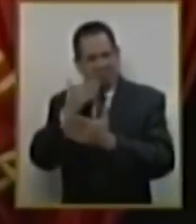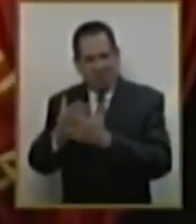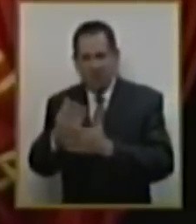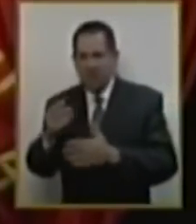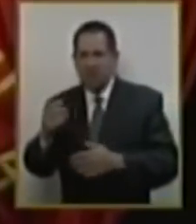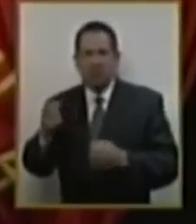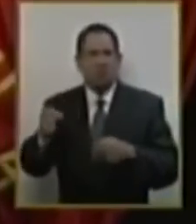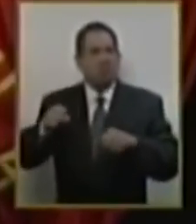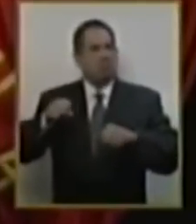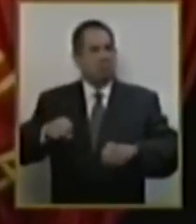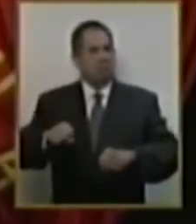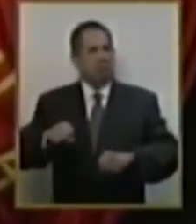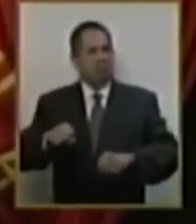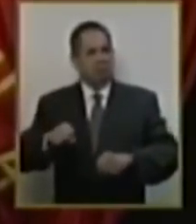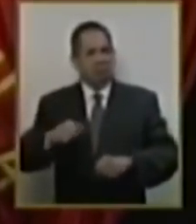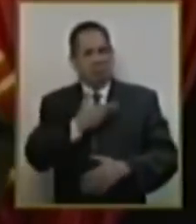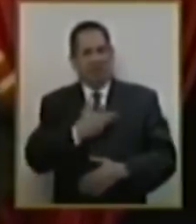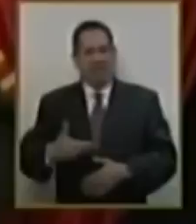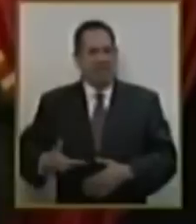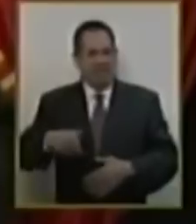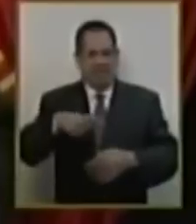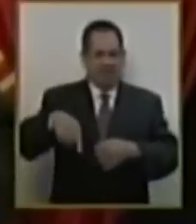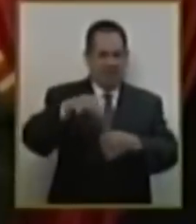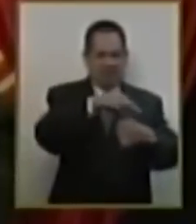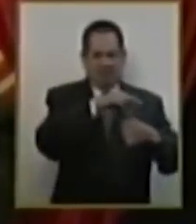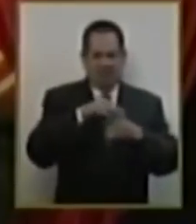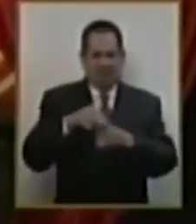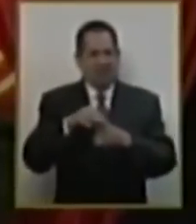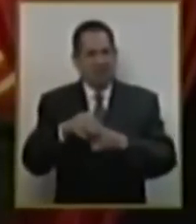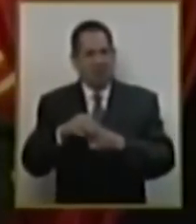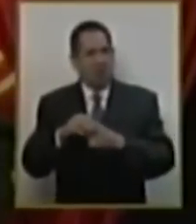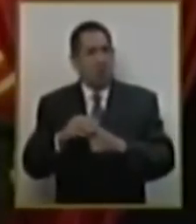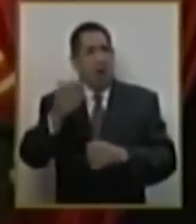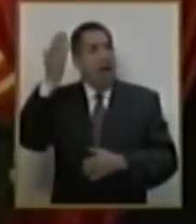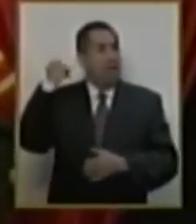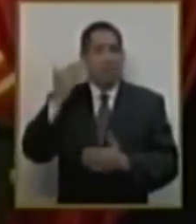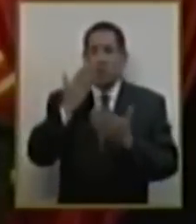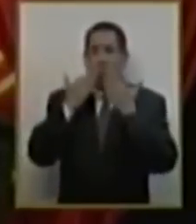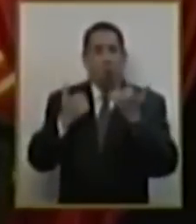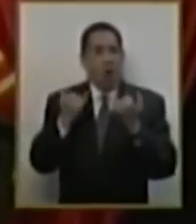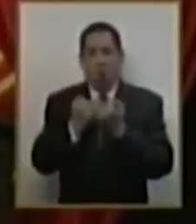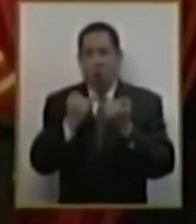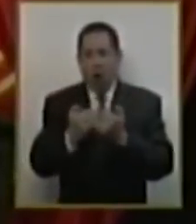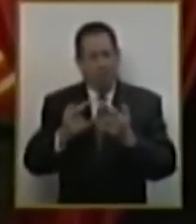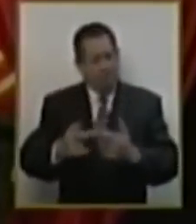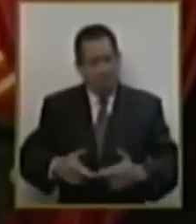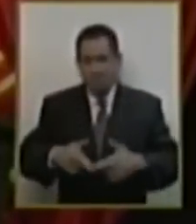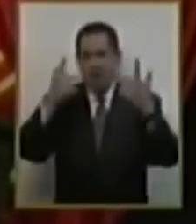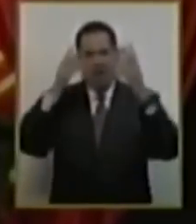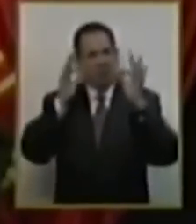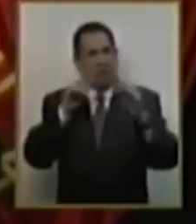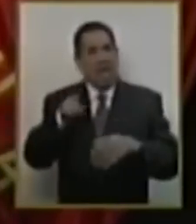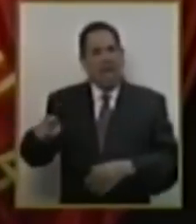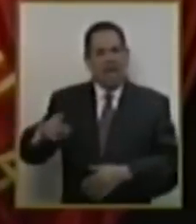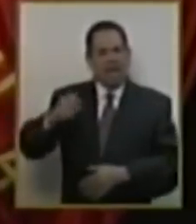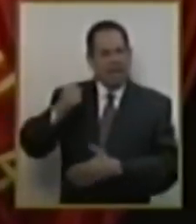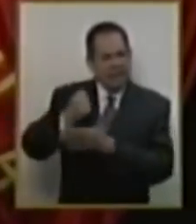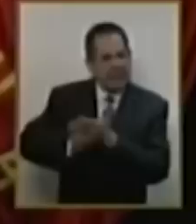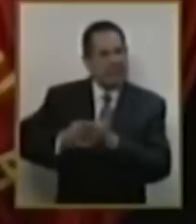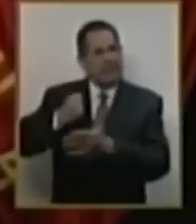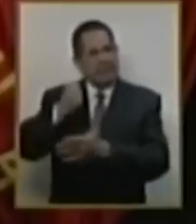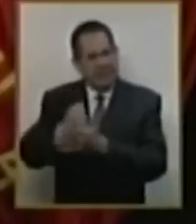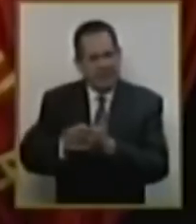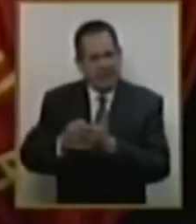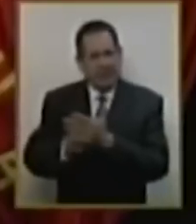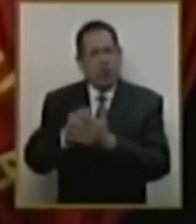poder en una elección sin paralelo y después de una vida de lucha, cumpla con